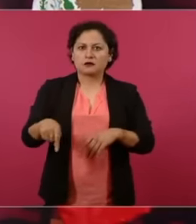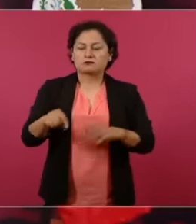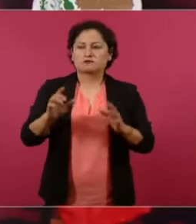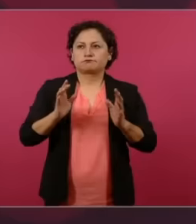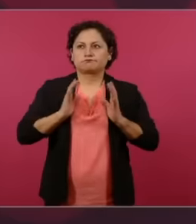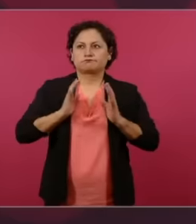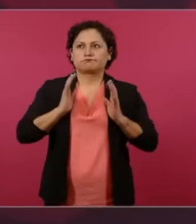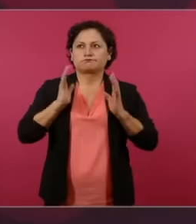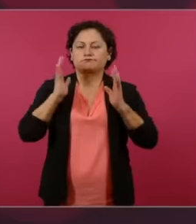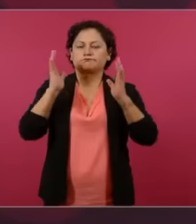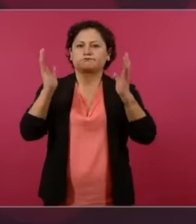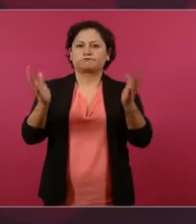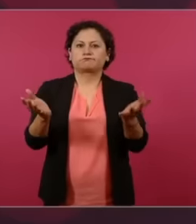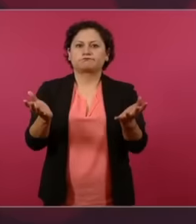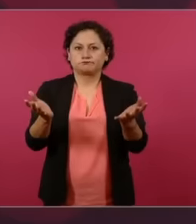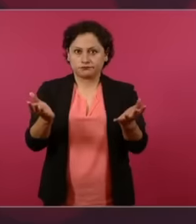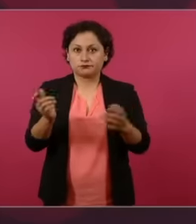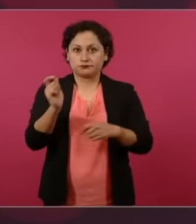Todavía no podemos